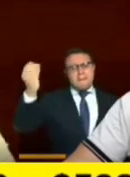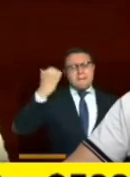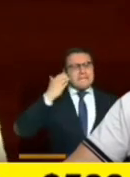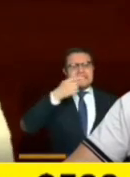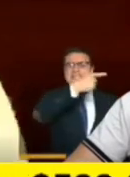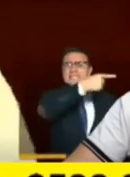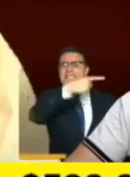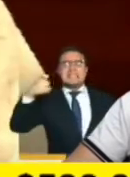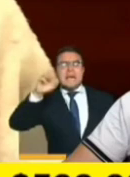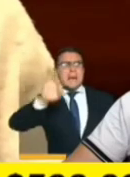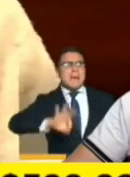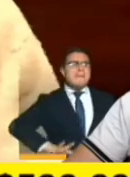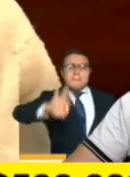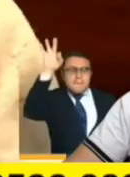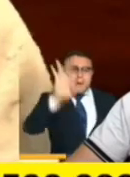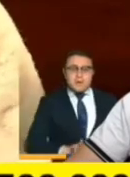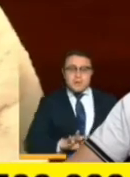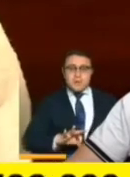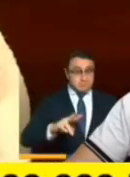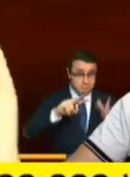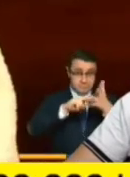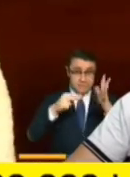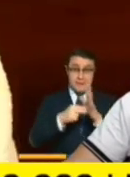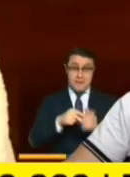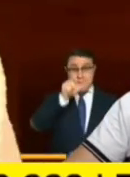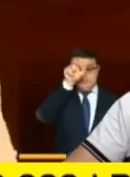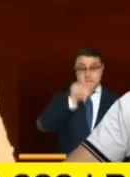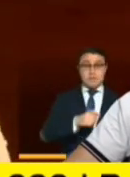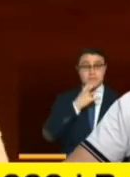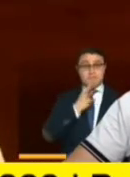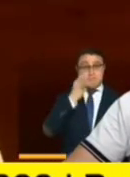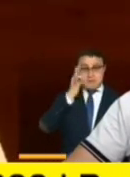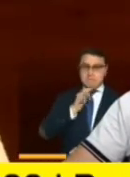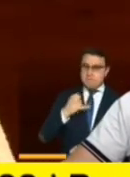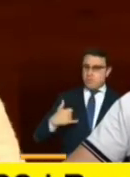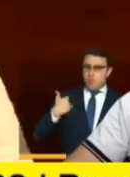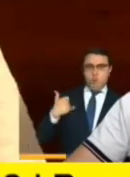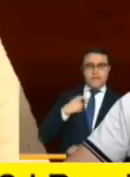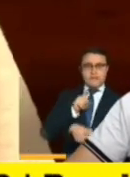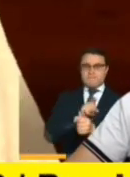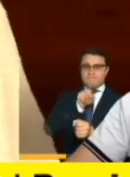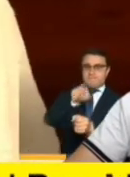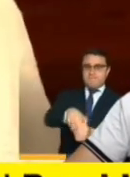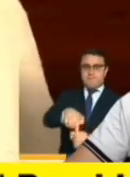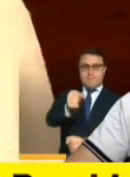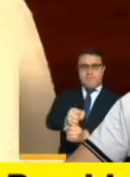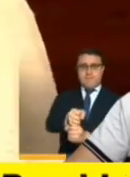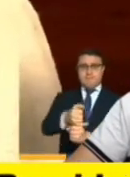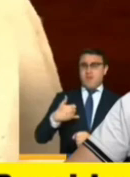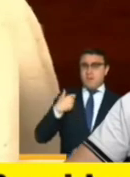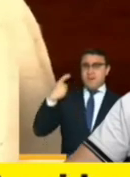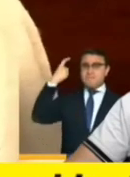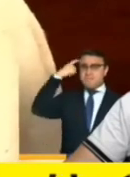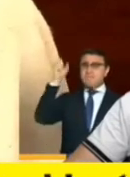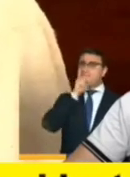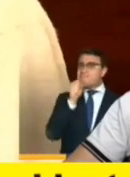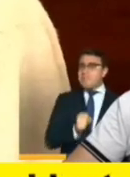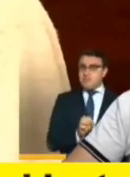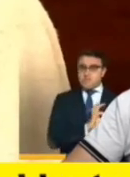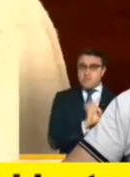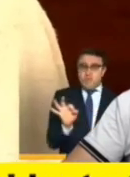decir, garantizarle a alguien que entra a trabajar, así siendo joven no le importa mucho porque piensa que no va a envejecer,